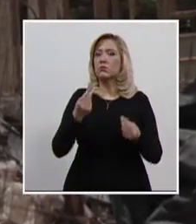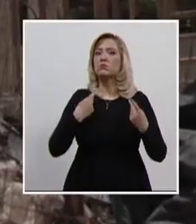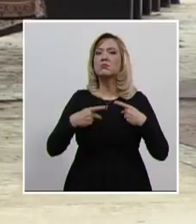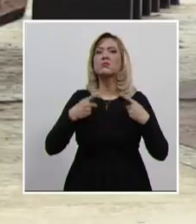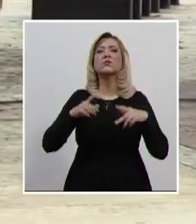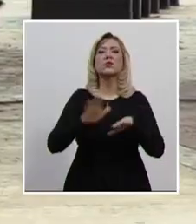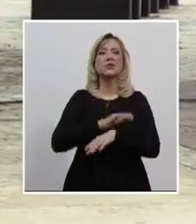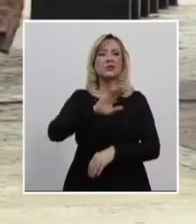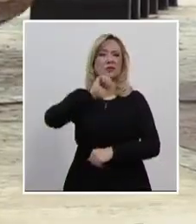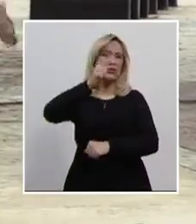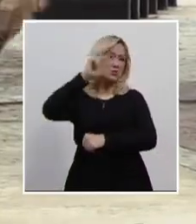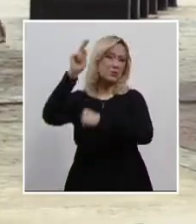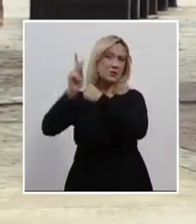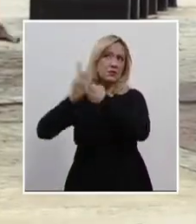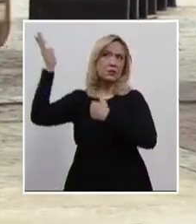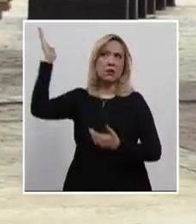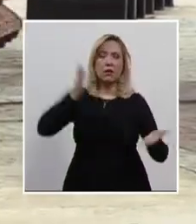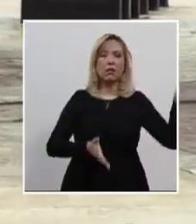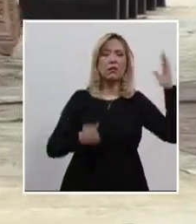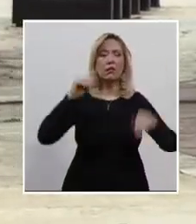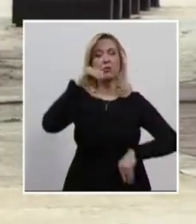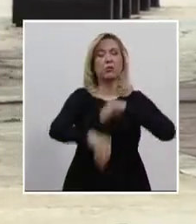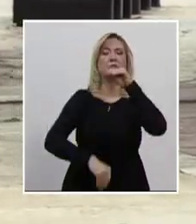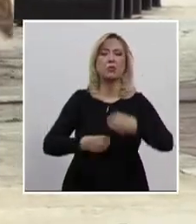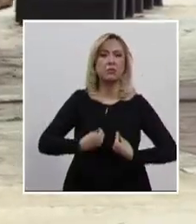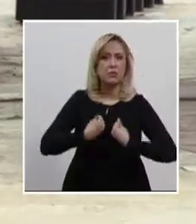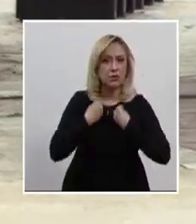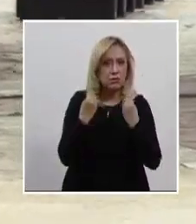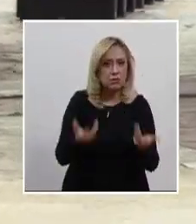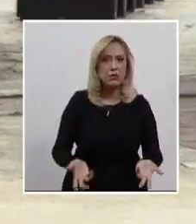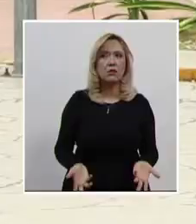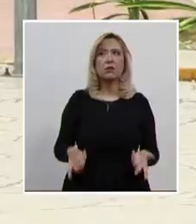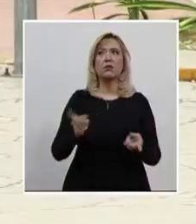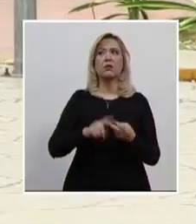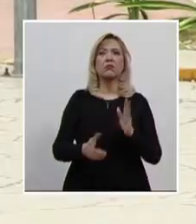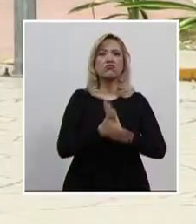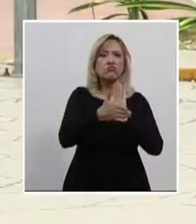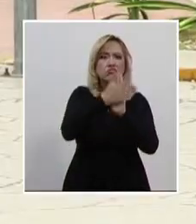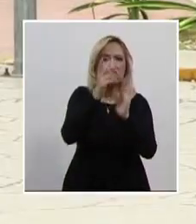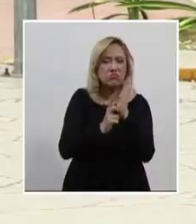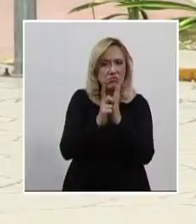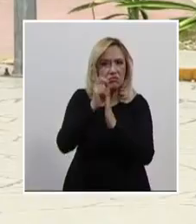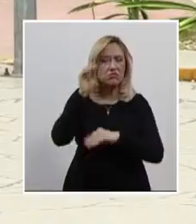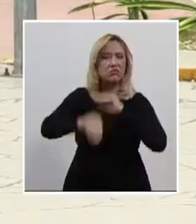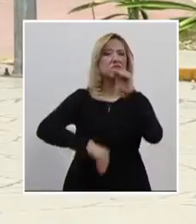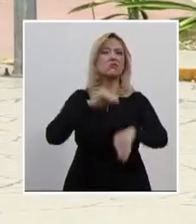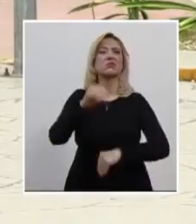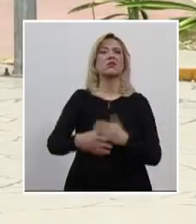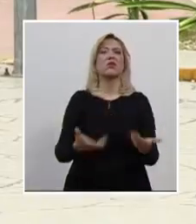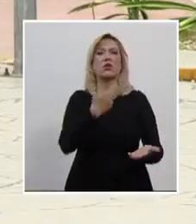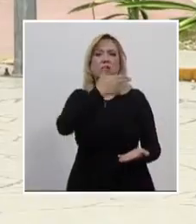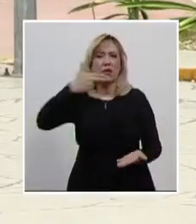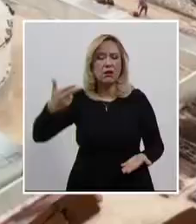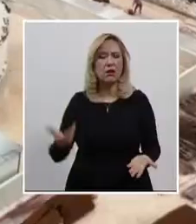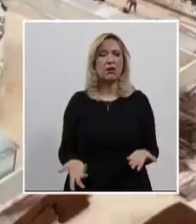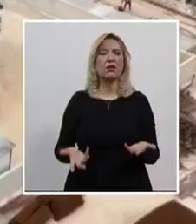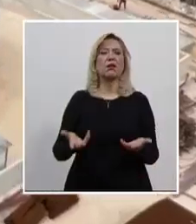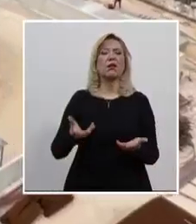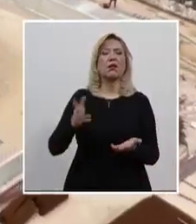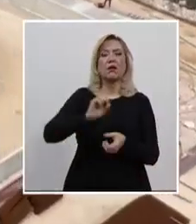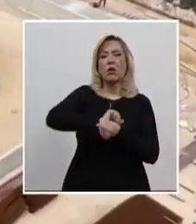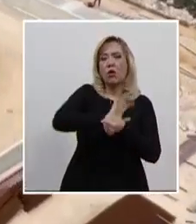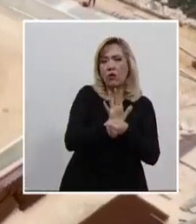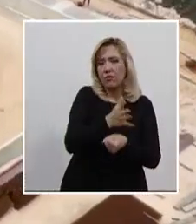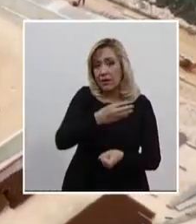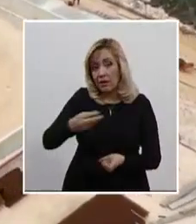personas extranjeras, la modificación del mercado inmobiliario, la pandemia de COVID-19, la construcción del Tren Maya y el